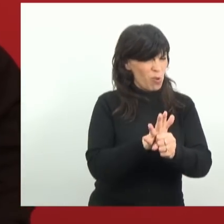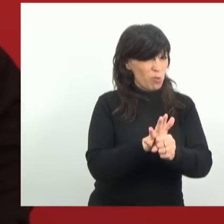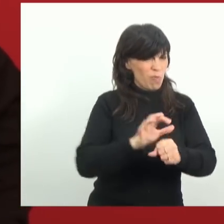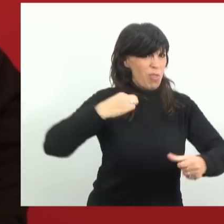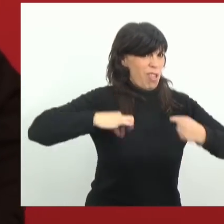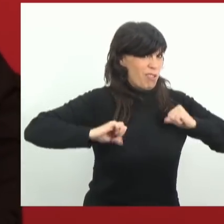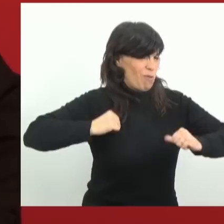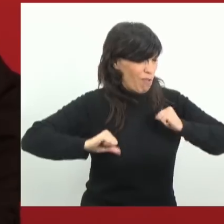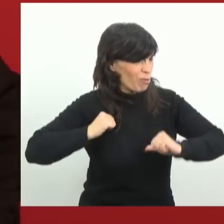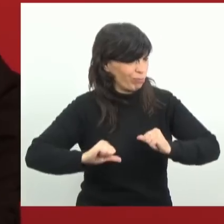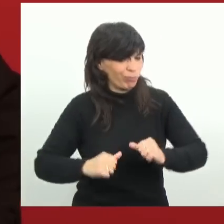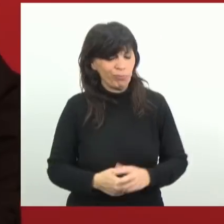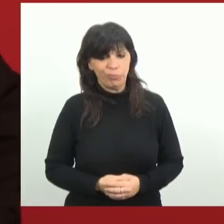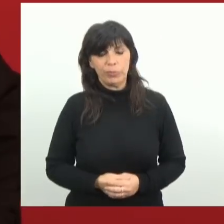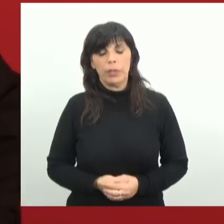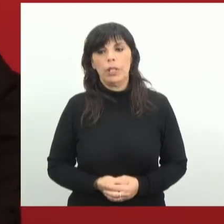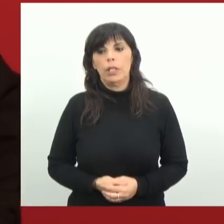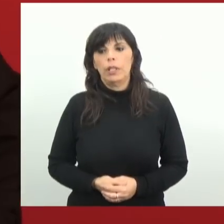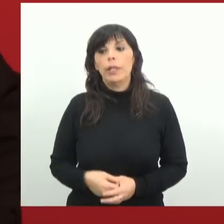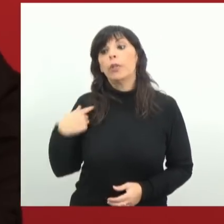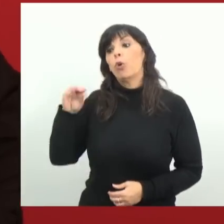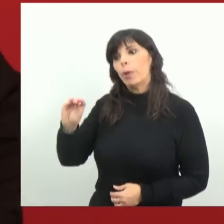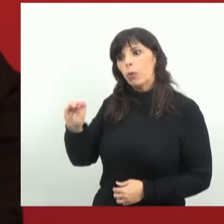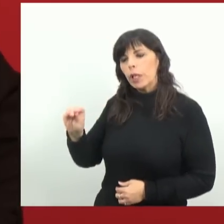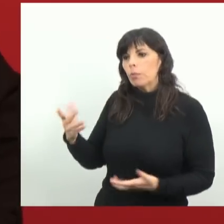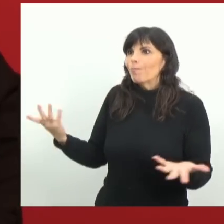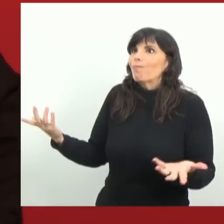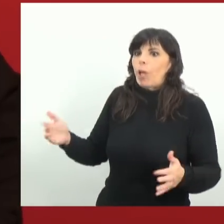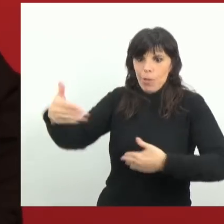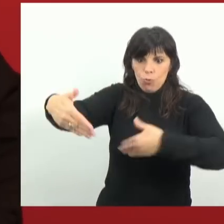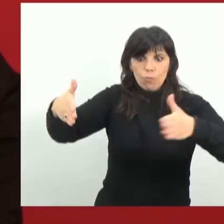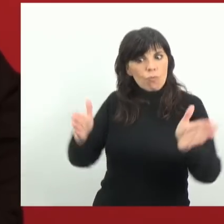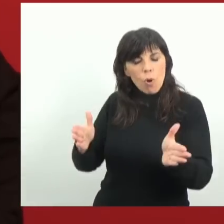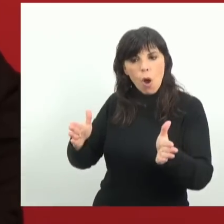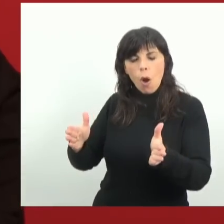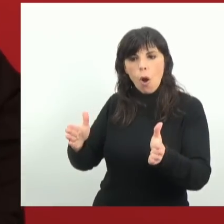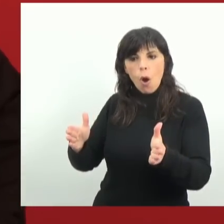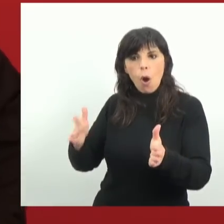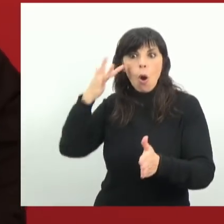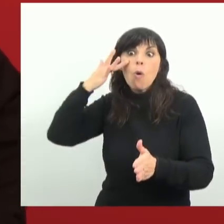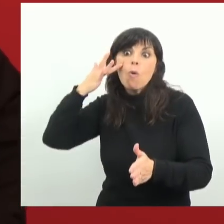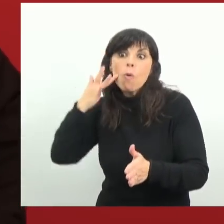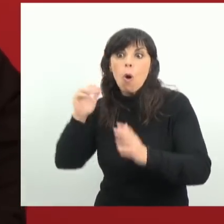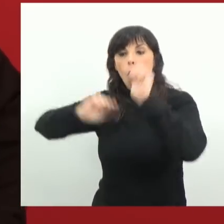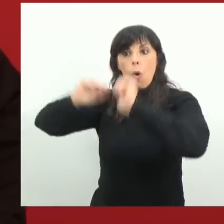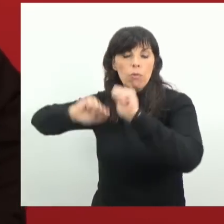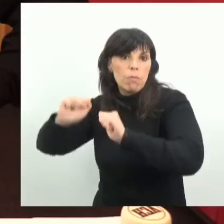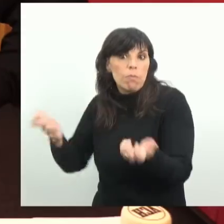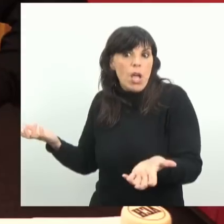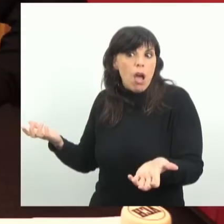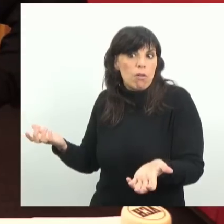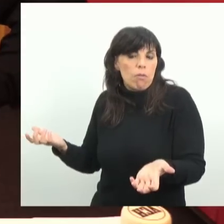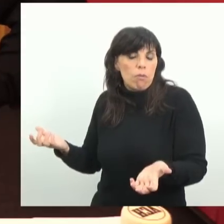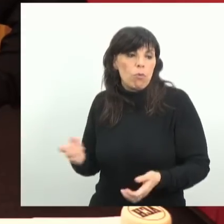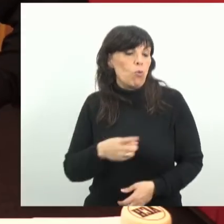Yo le pregunté, ¿pero por qué no laváis o desinfectáis? Y él me contó, no, no.